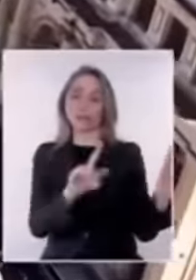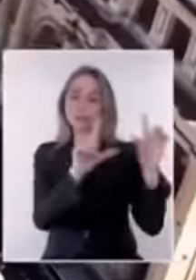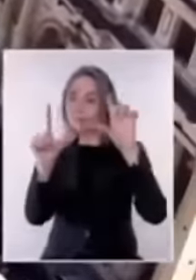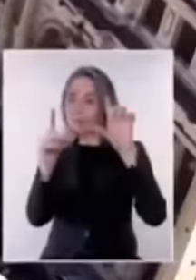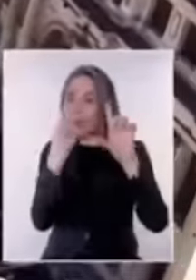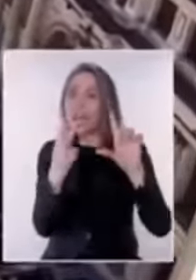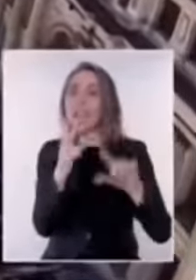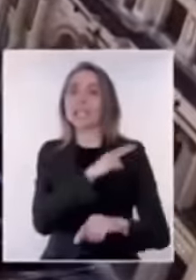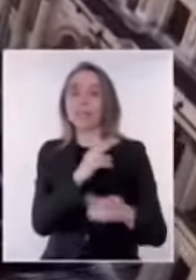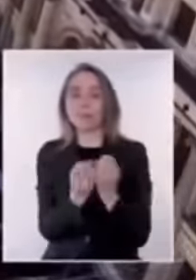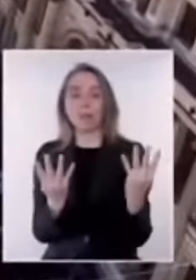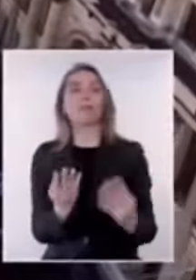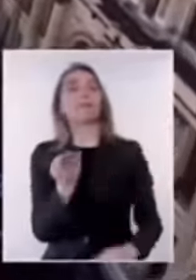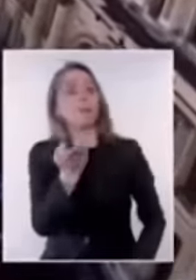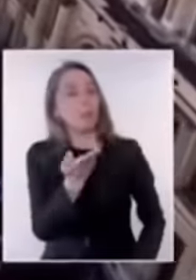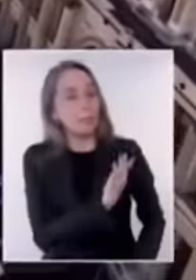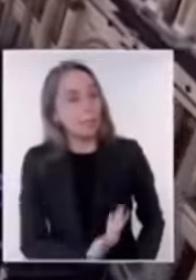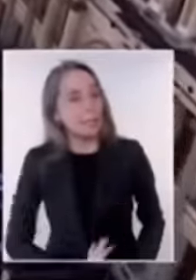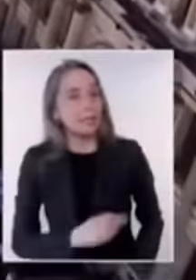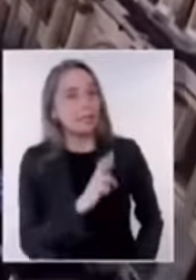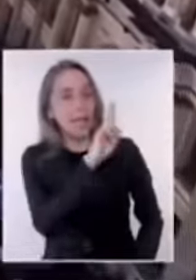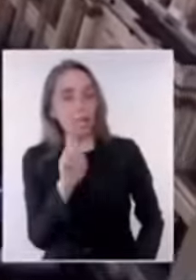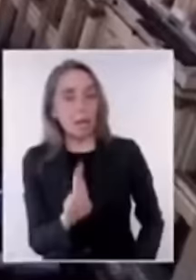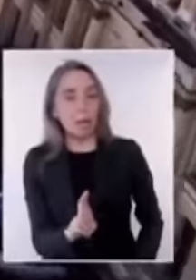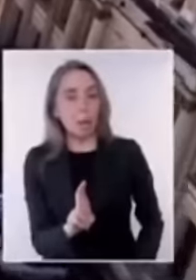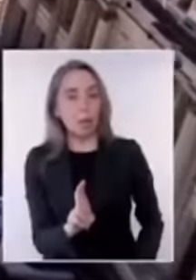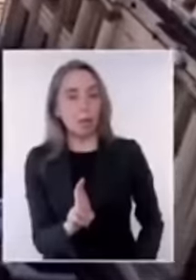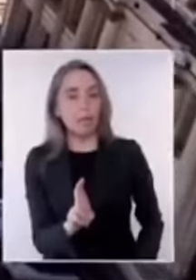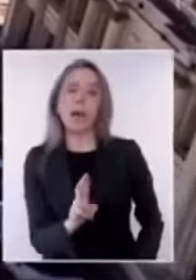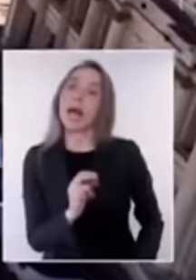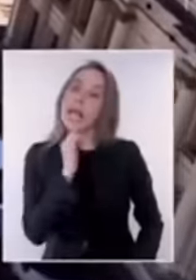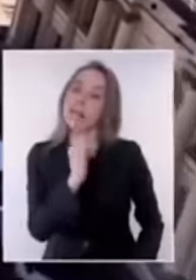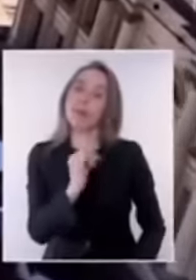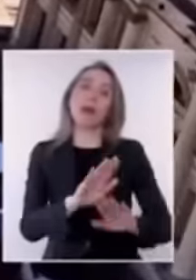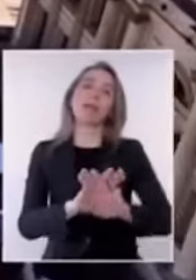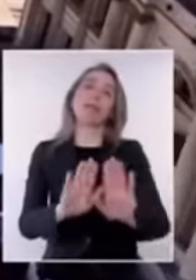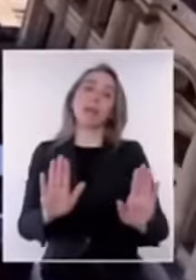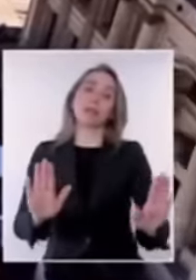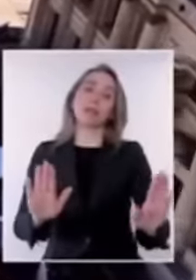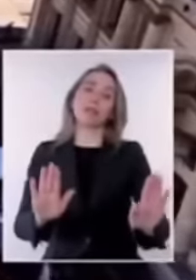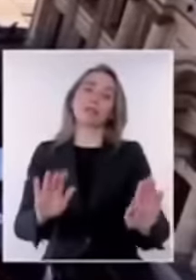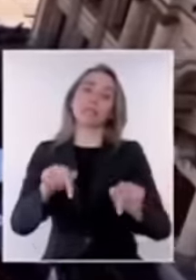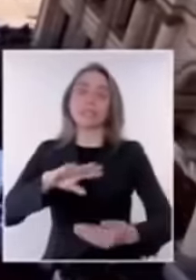jefe de las fuerzas. A su excelencia, el presidente de la República, e informará el término de la